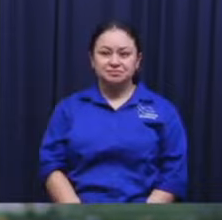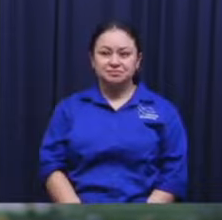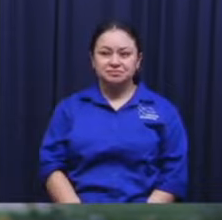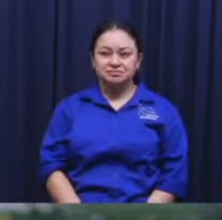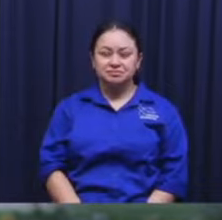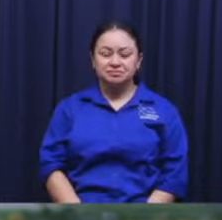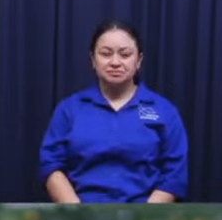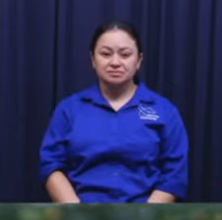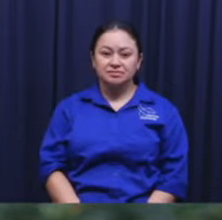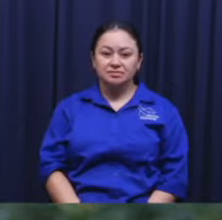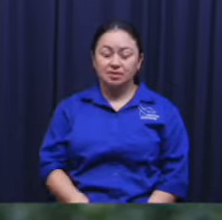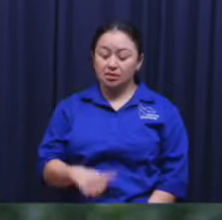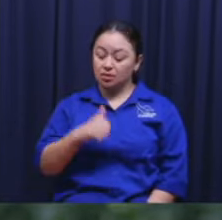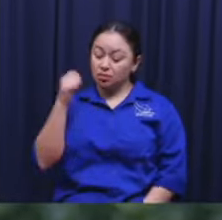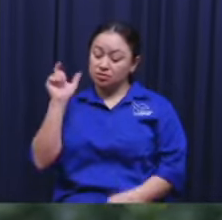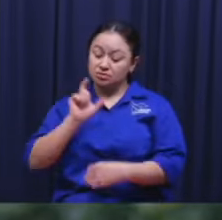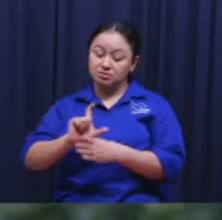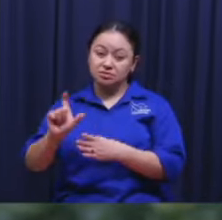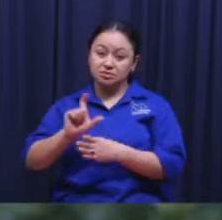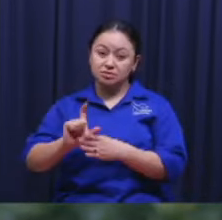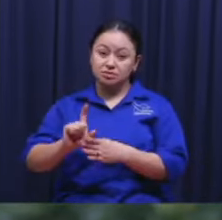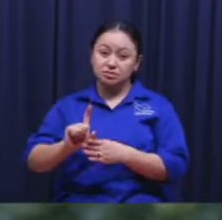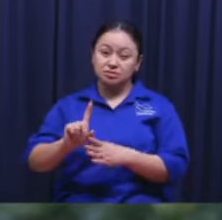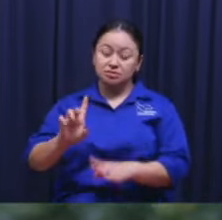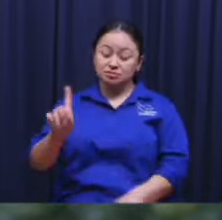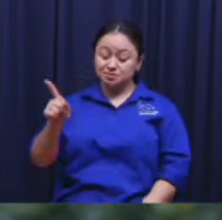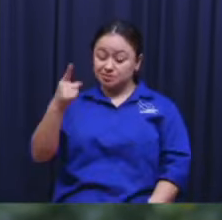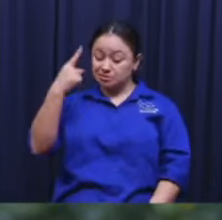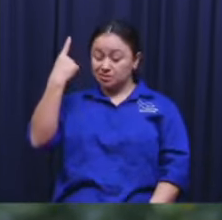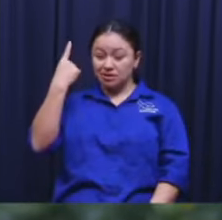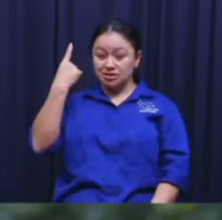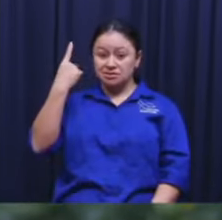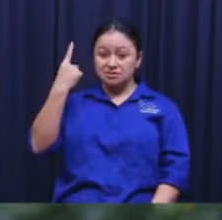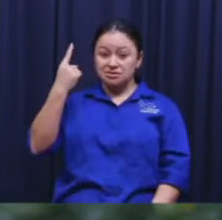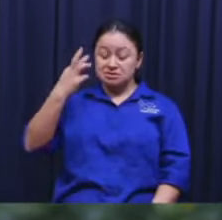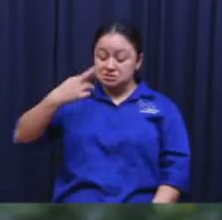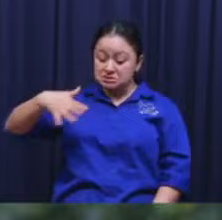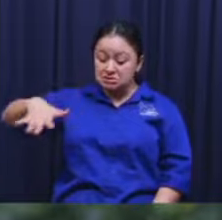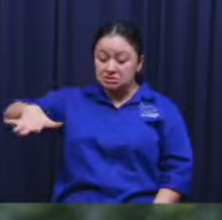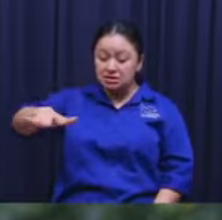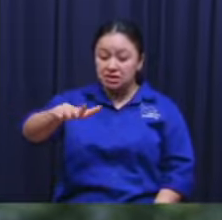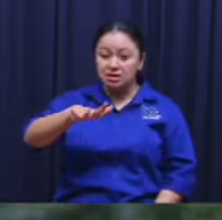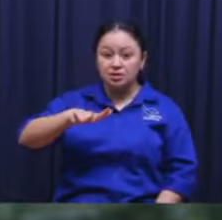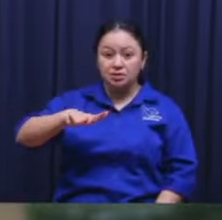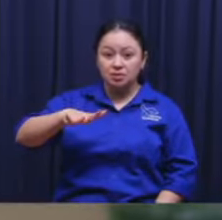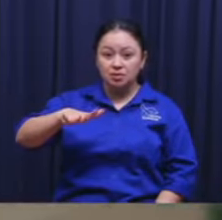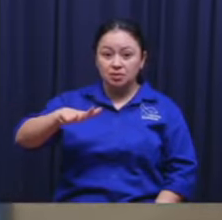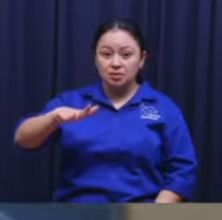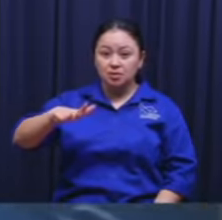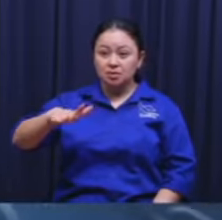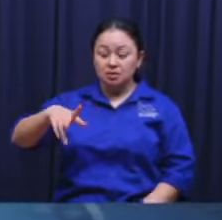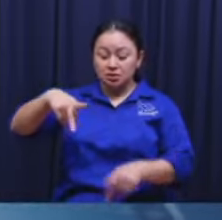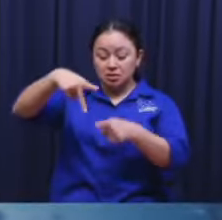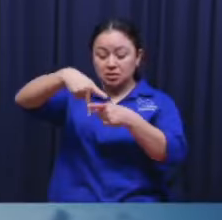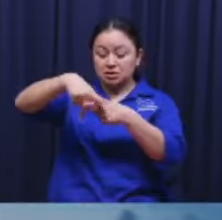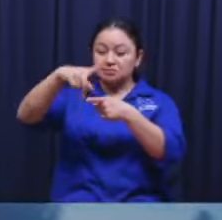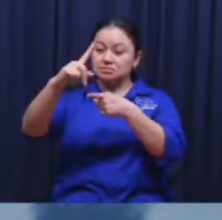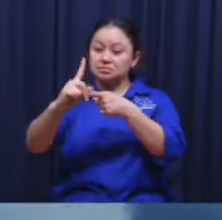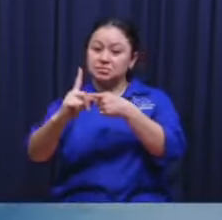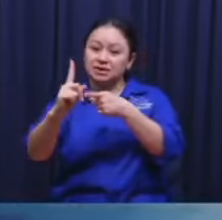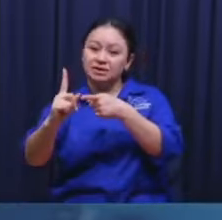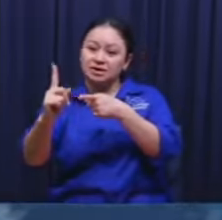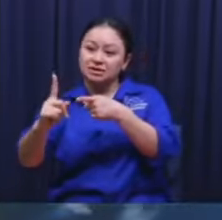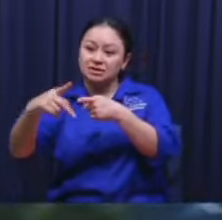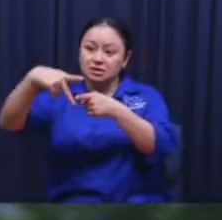Y otra cosa. Que uno de los principales del reino vaya adelante jalando el caballo, así como en la Avenida de las